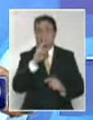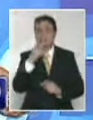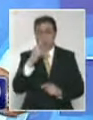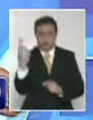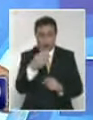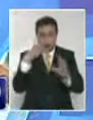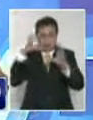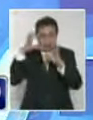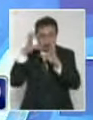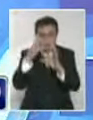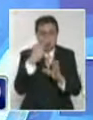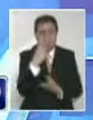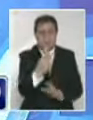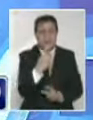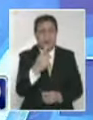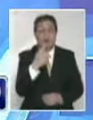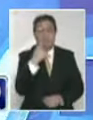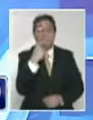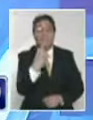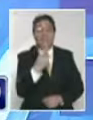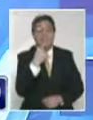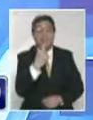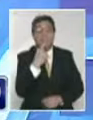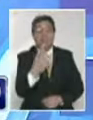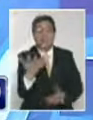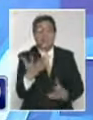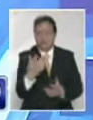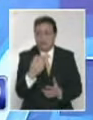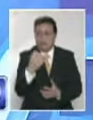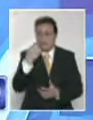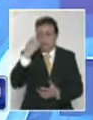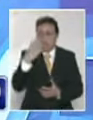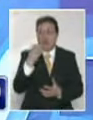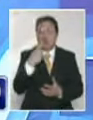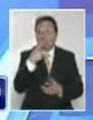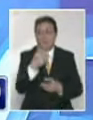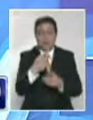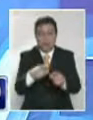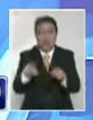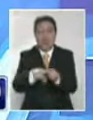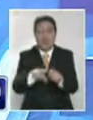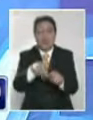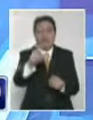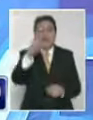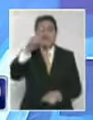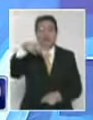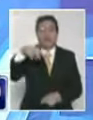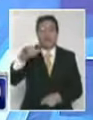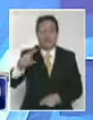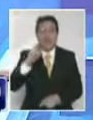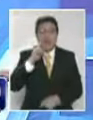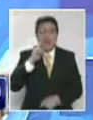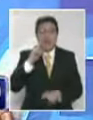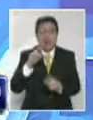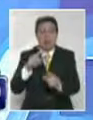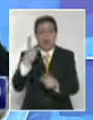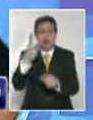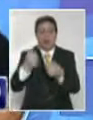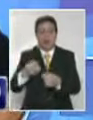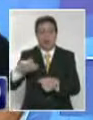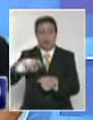mismo. Y lo que preguntaron eran cosas insólitas frente al secuestro de mano en mano de la CNI de dos muchachos que iban en un